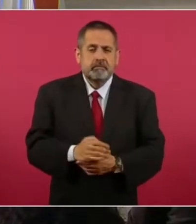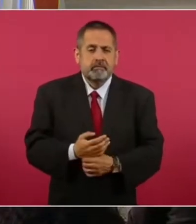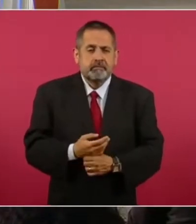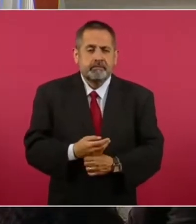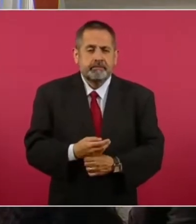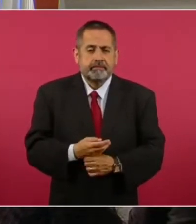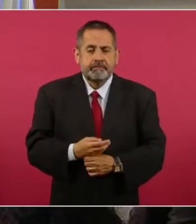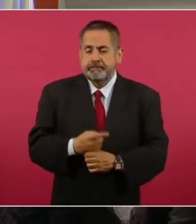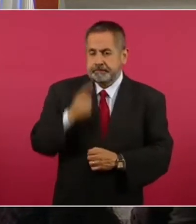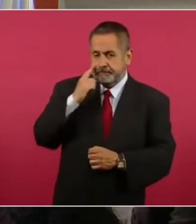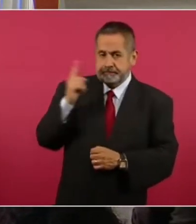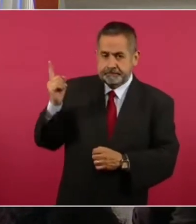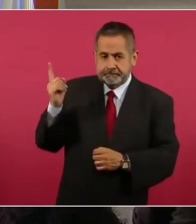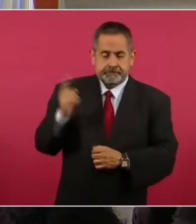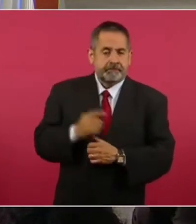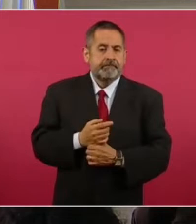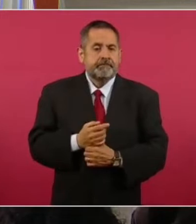Este es el que tenemos.